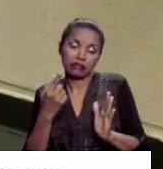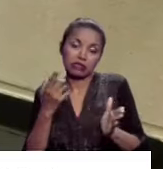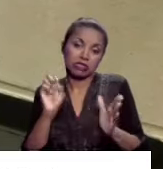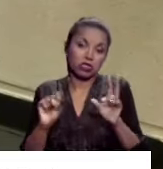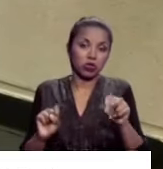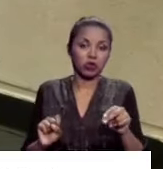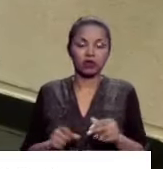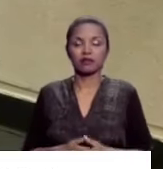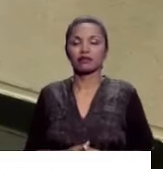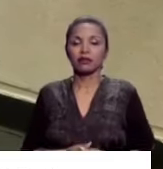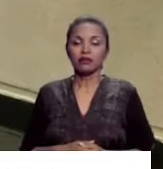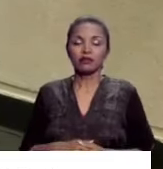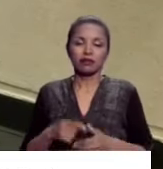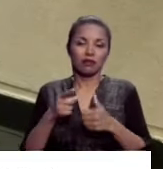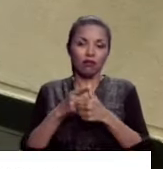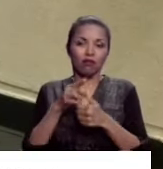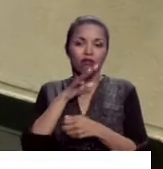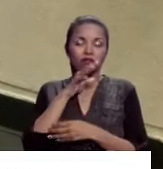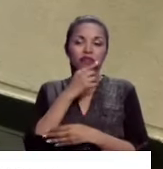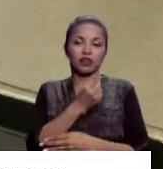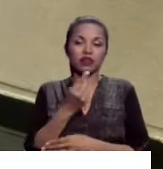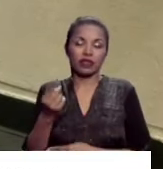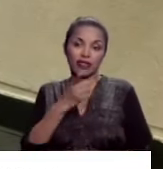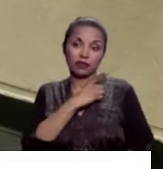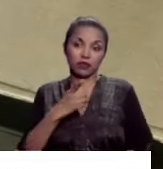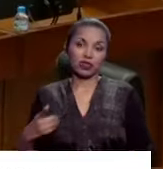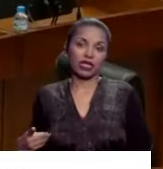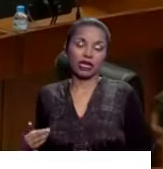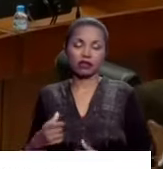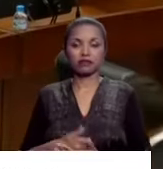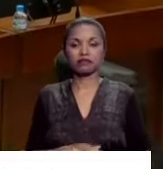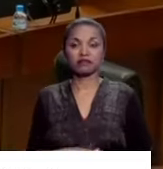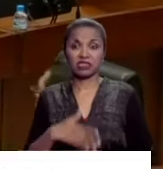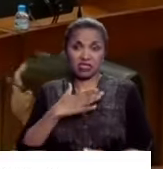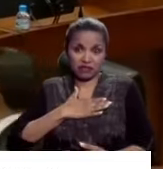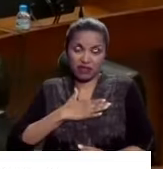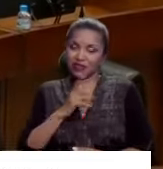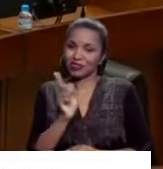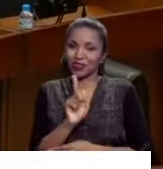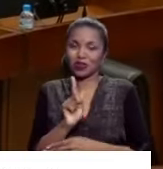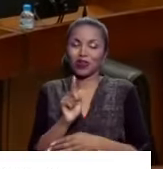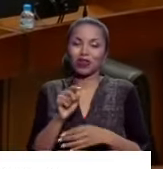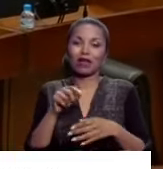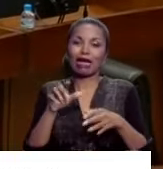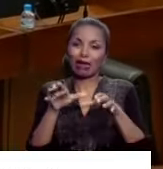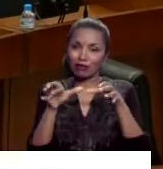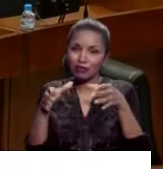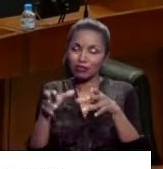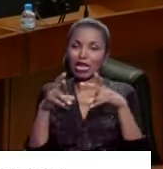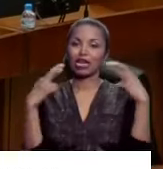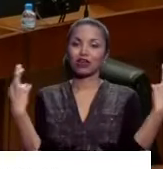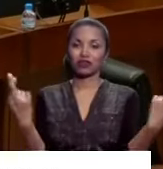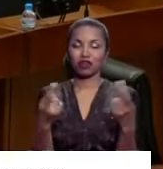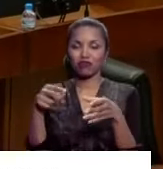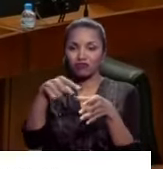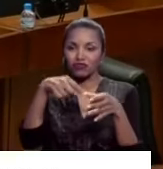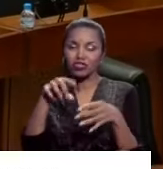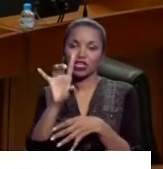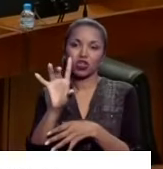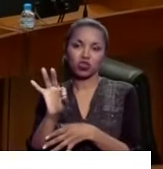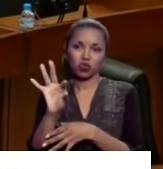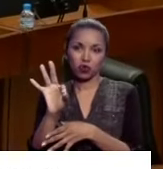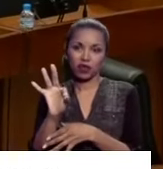porque para eso habría que hablar con los diputados, porque no depende del diputado presidente Raúl Pineda, sino depende de los